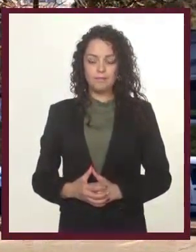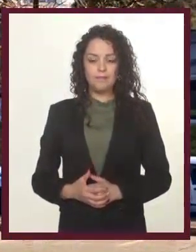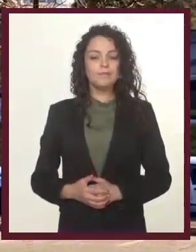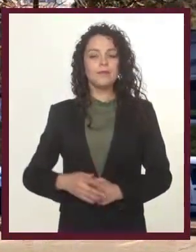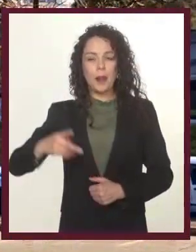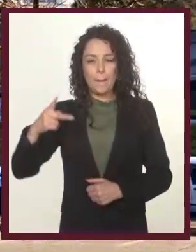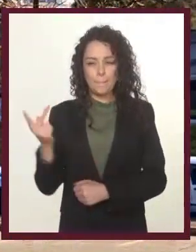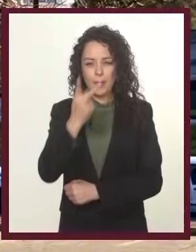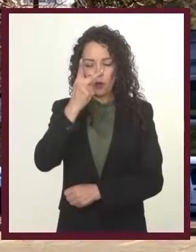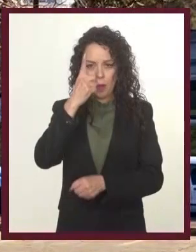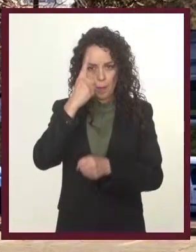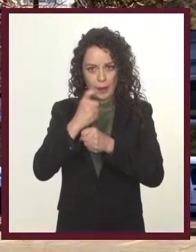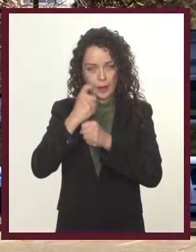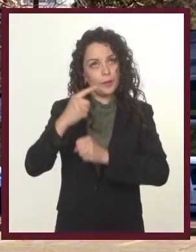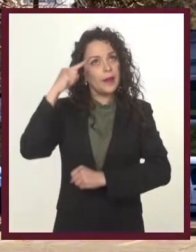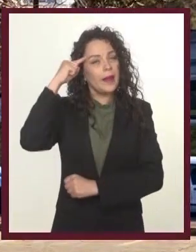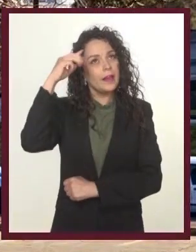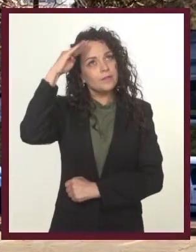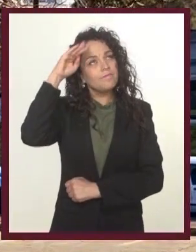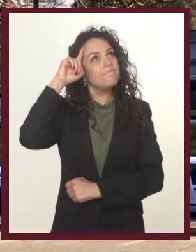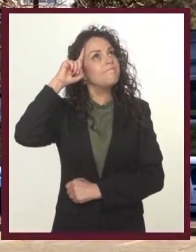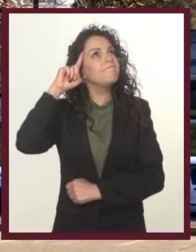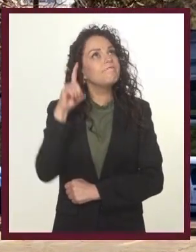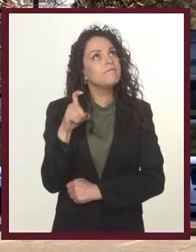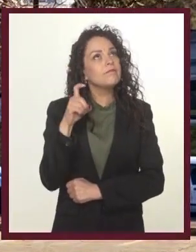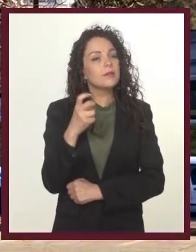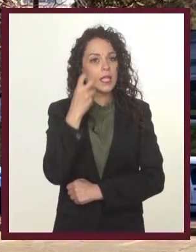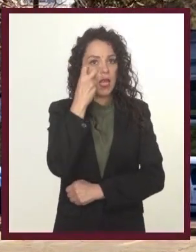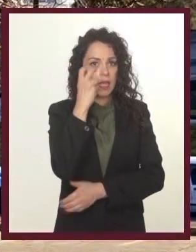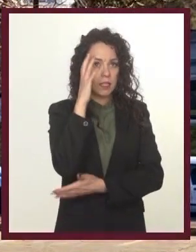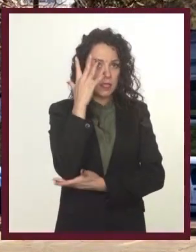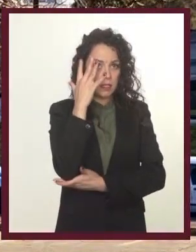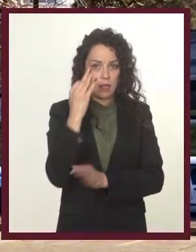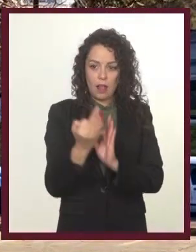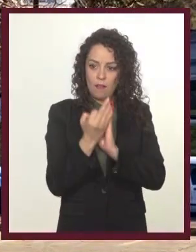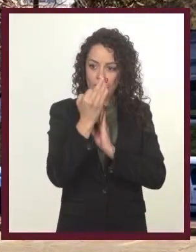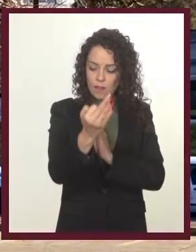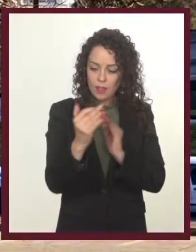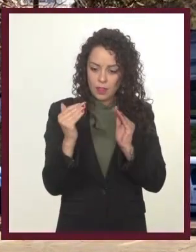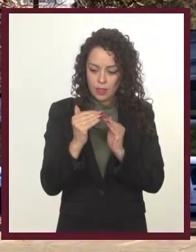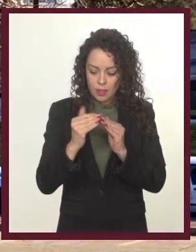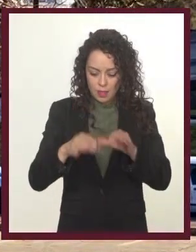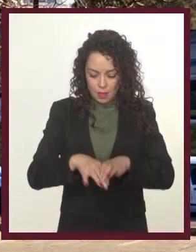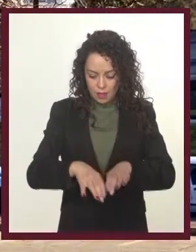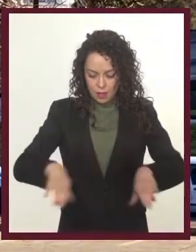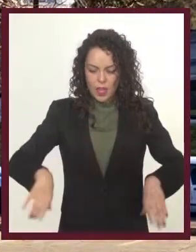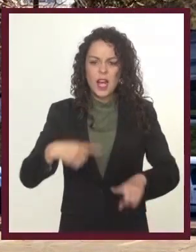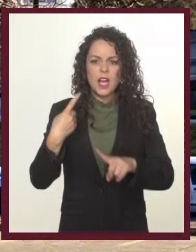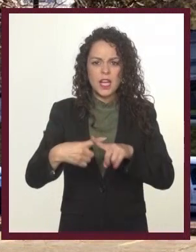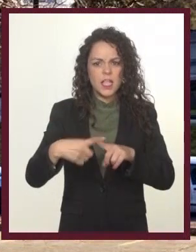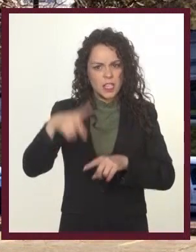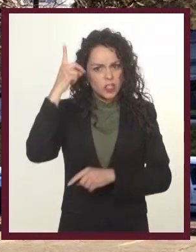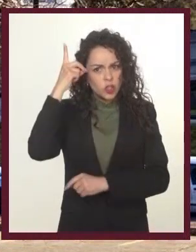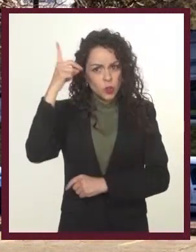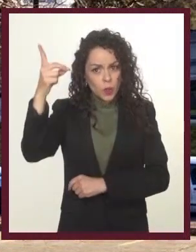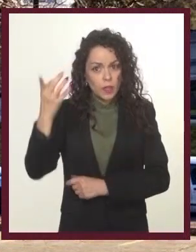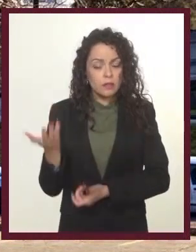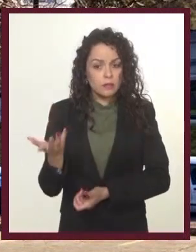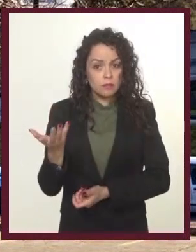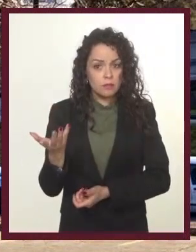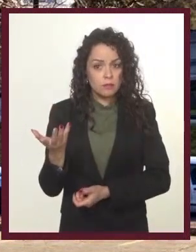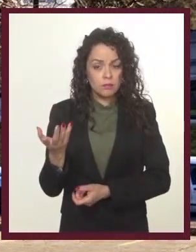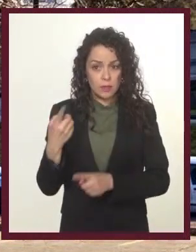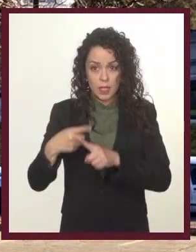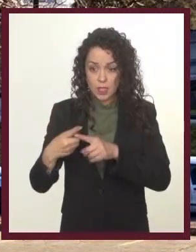La primera pregunta que podemos hacernos es, ¿ese árbol que está frente a la casa, sobre la banqueta, de quién es? ¿De quién